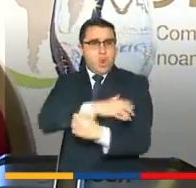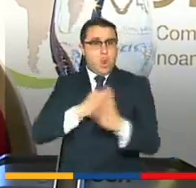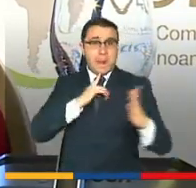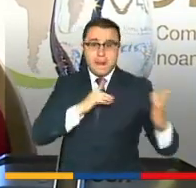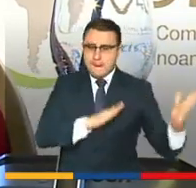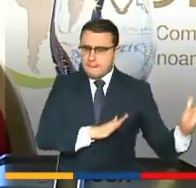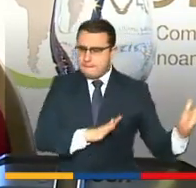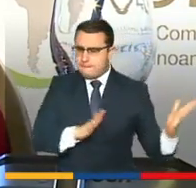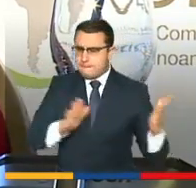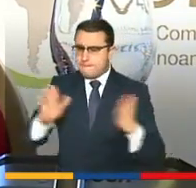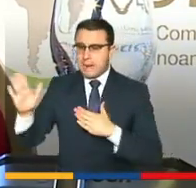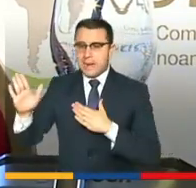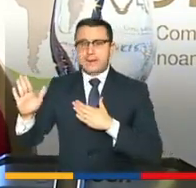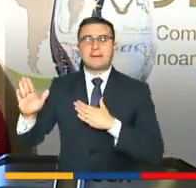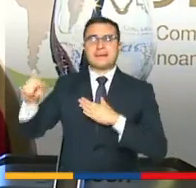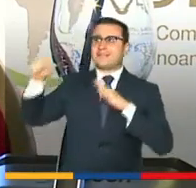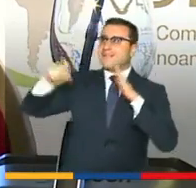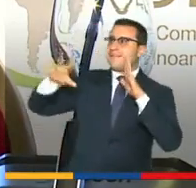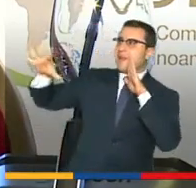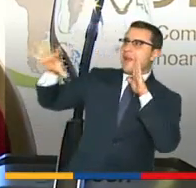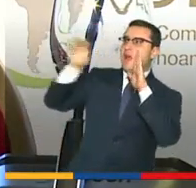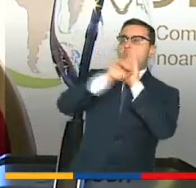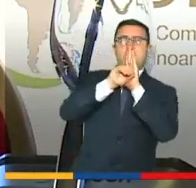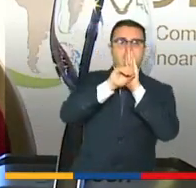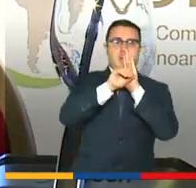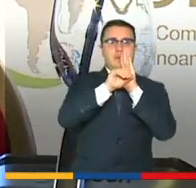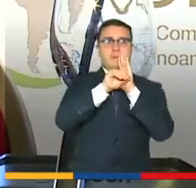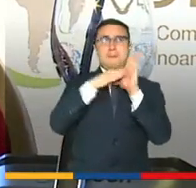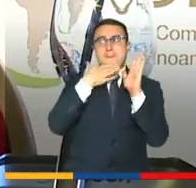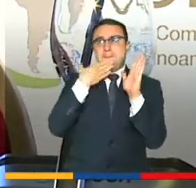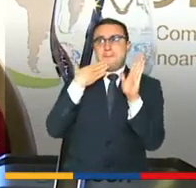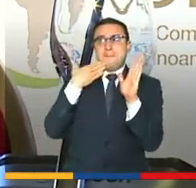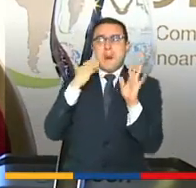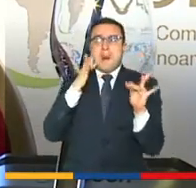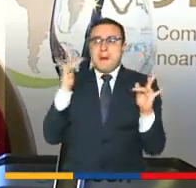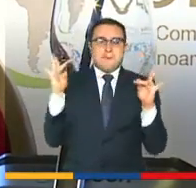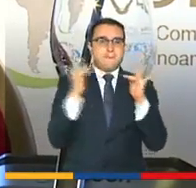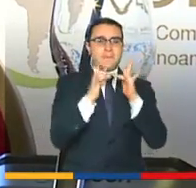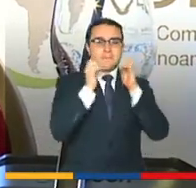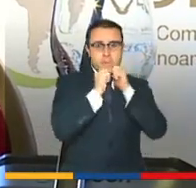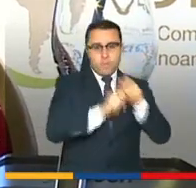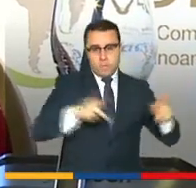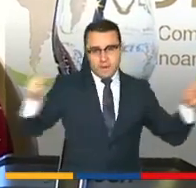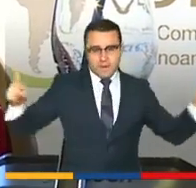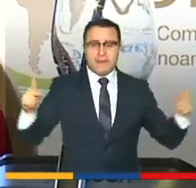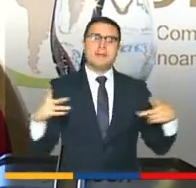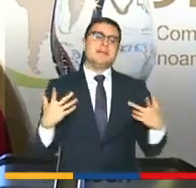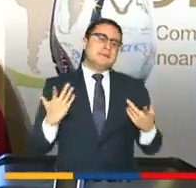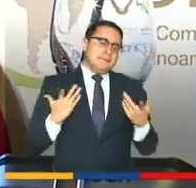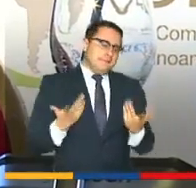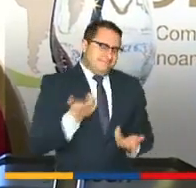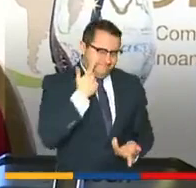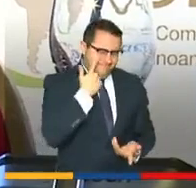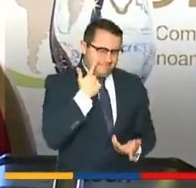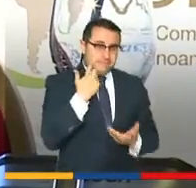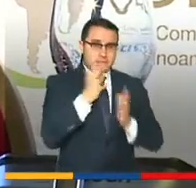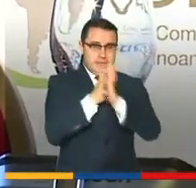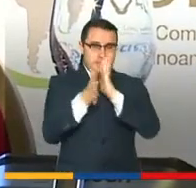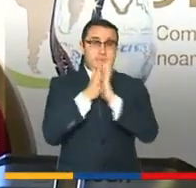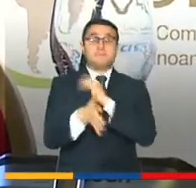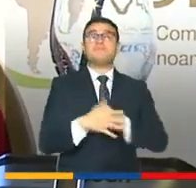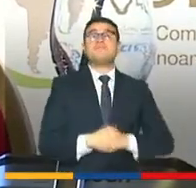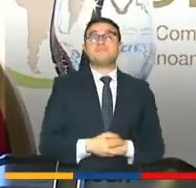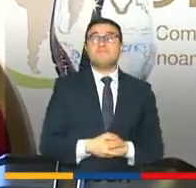usarse en el mejor sentido que la humanidad necesita. Es que, en cierta forma, la competencia